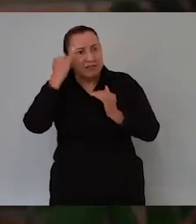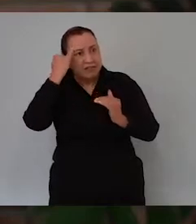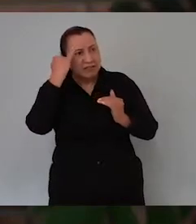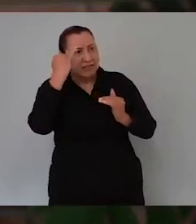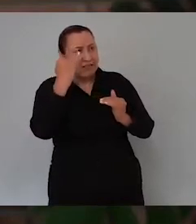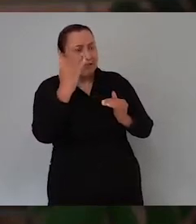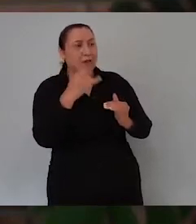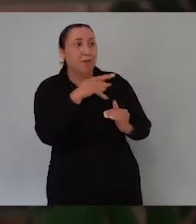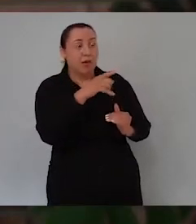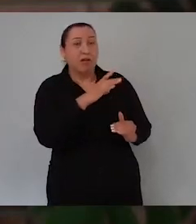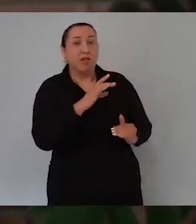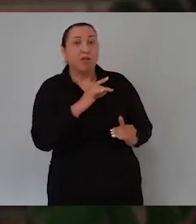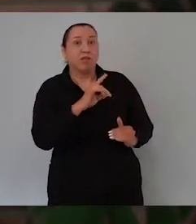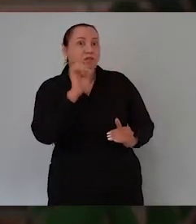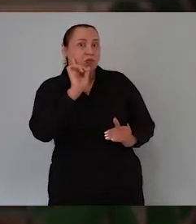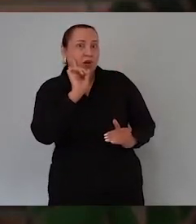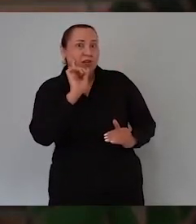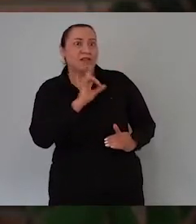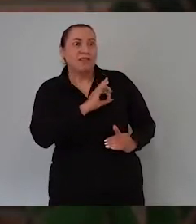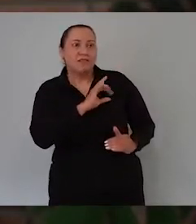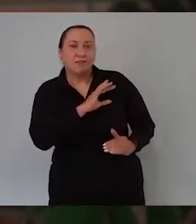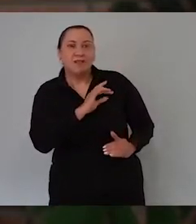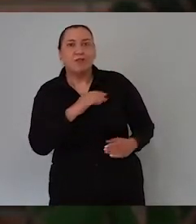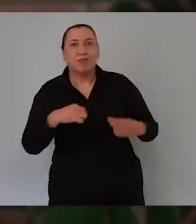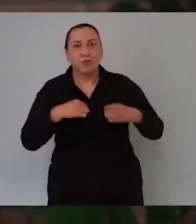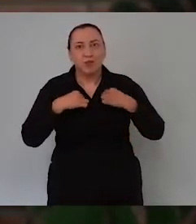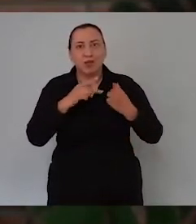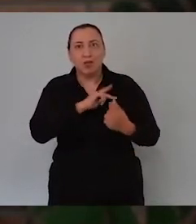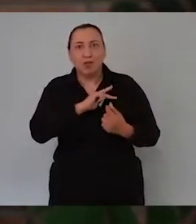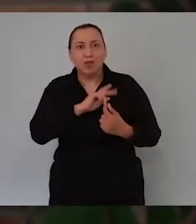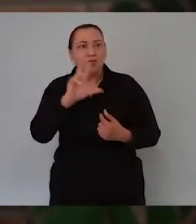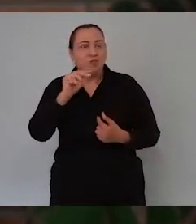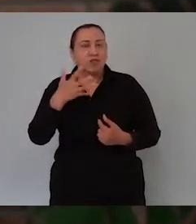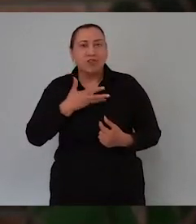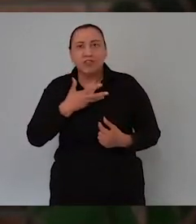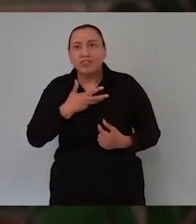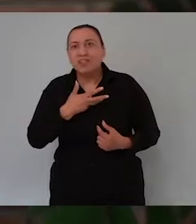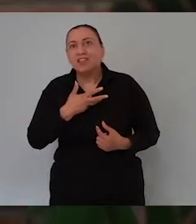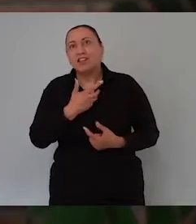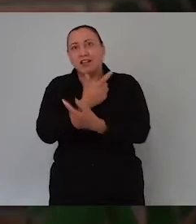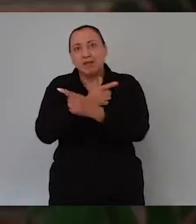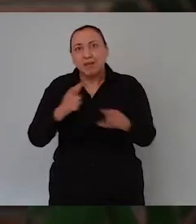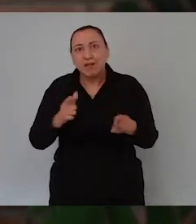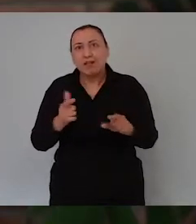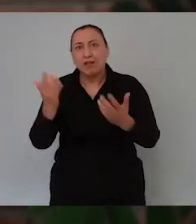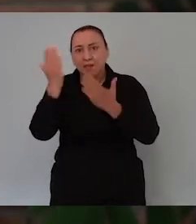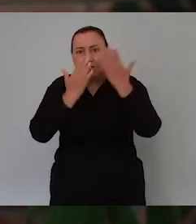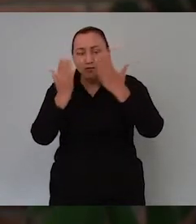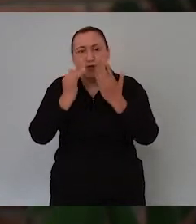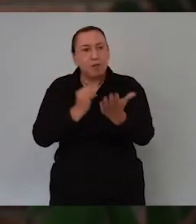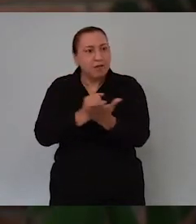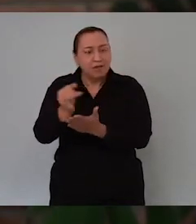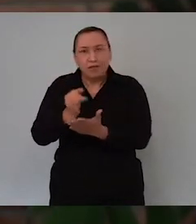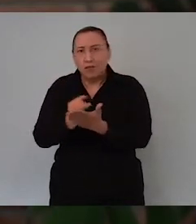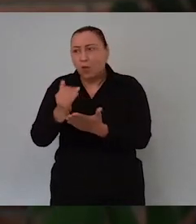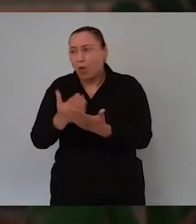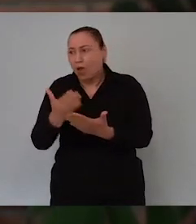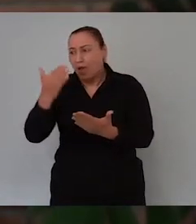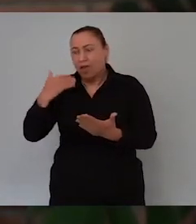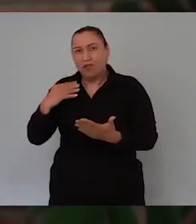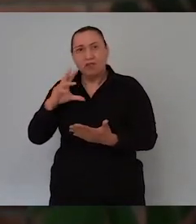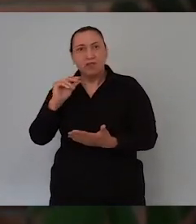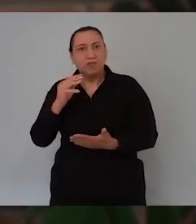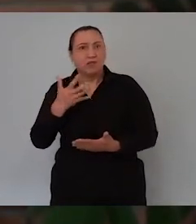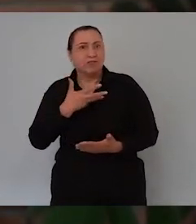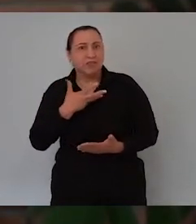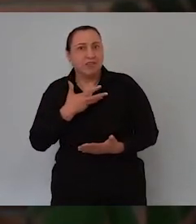claras el respaldo para las mujeres que aún temen por su vida, para quienes aún no tienen libertad para elegir, para estudiar